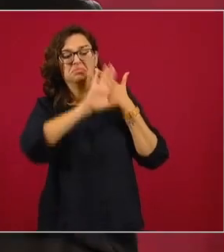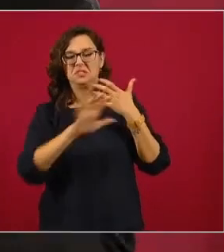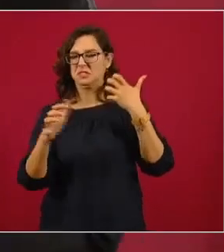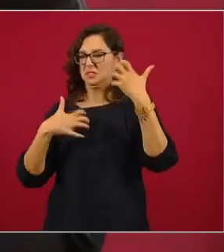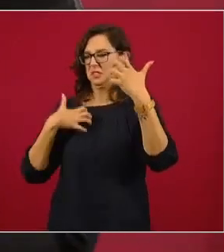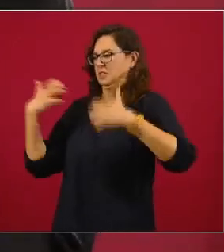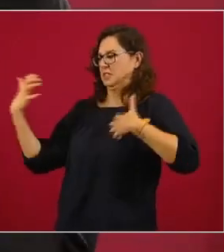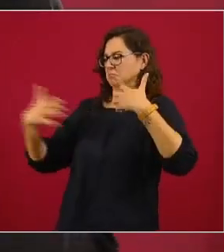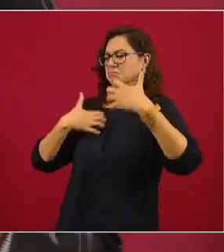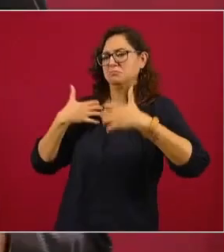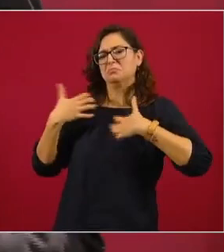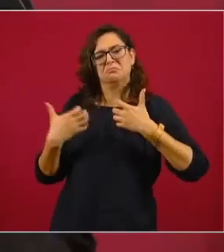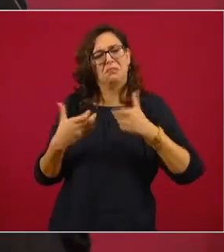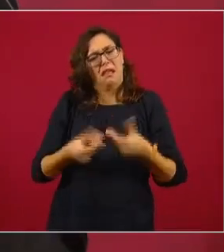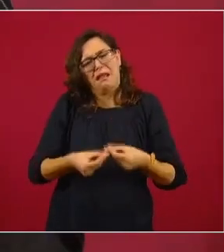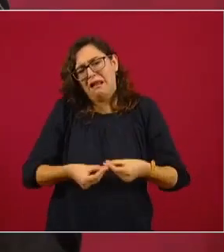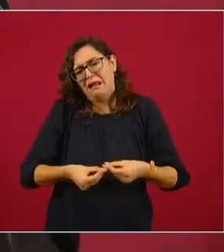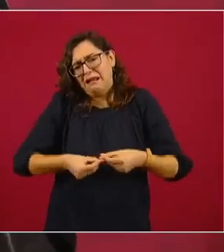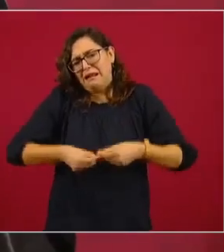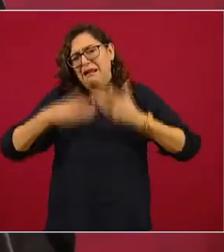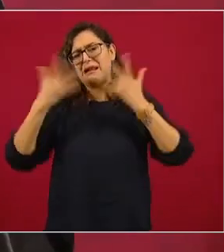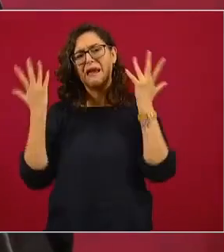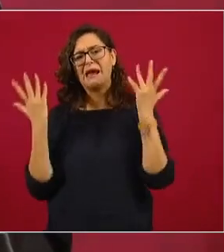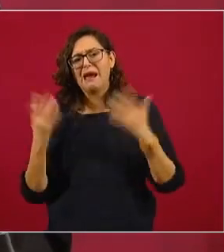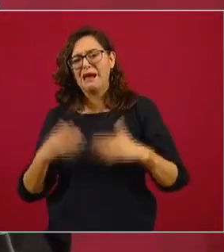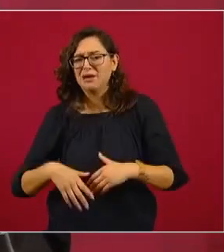Si pertenecían a un régimen